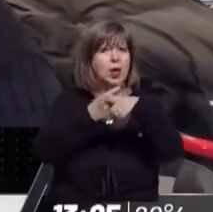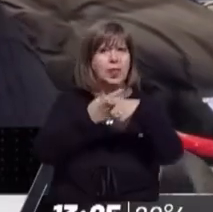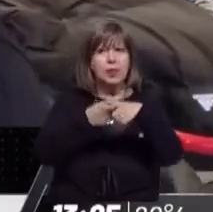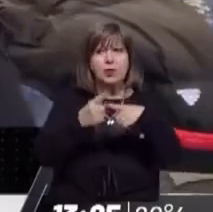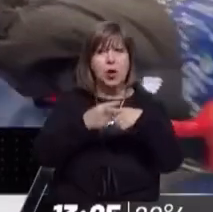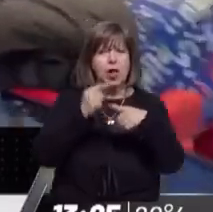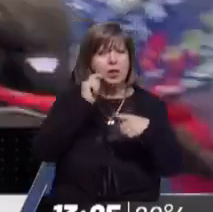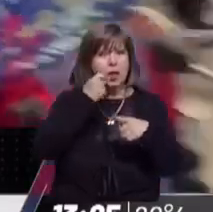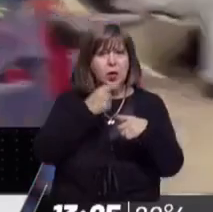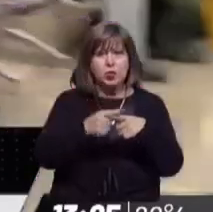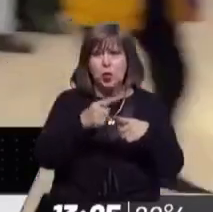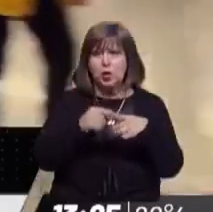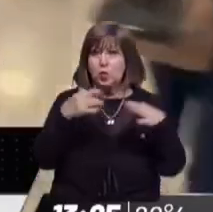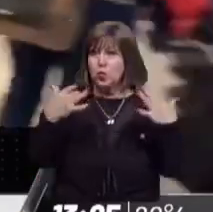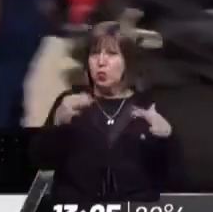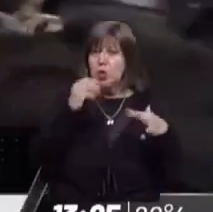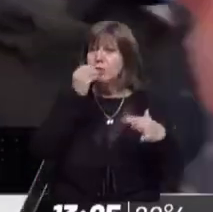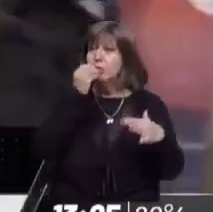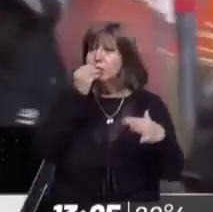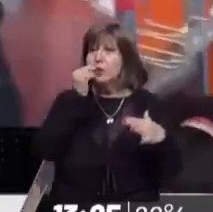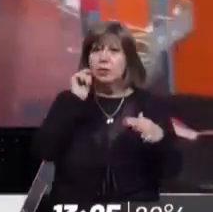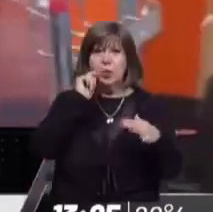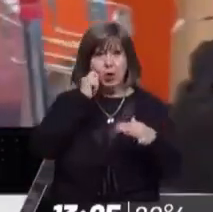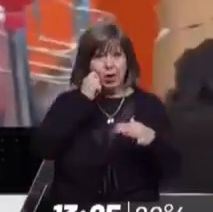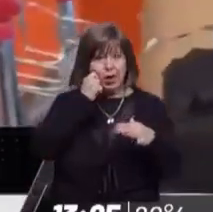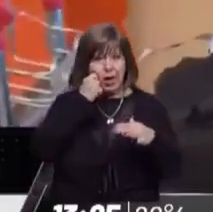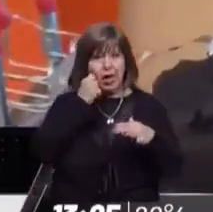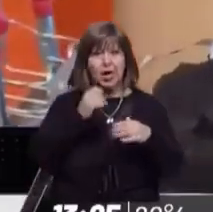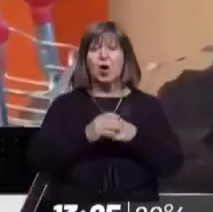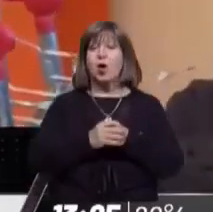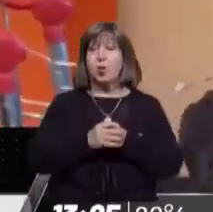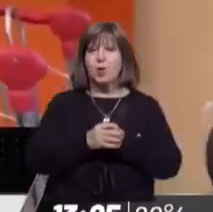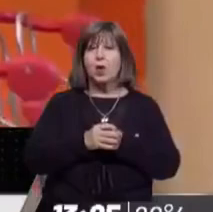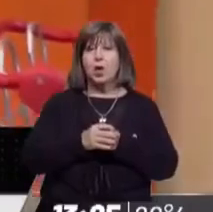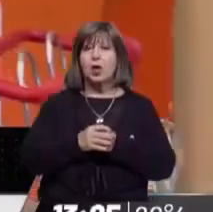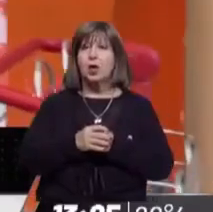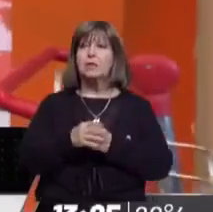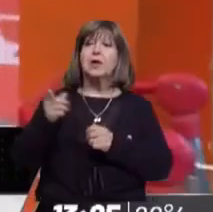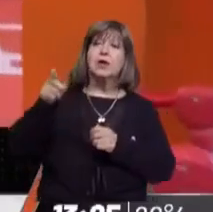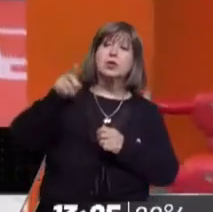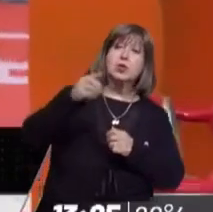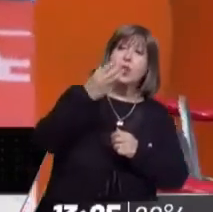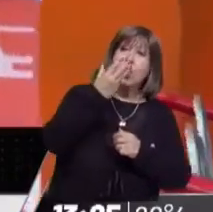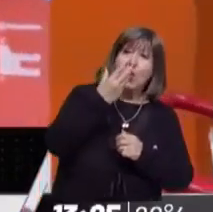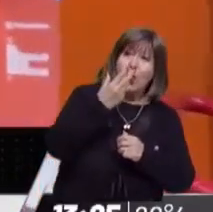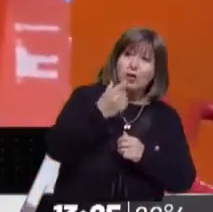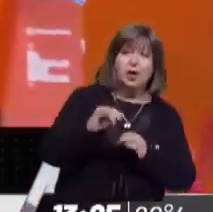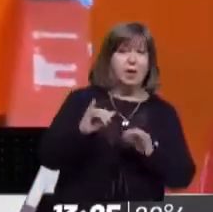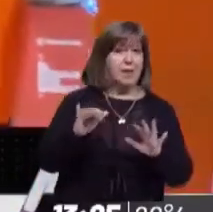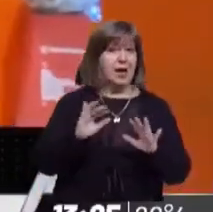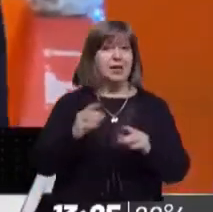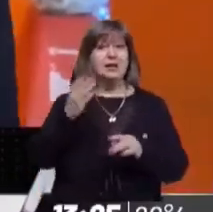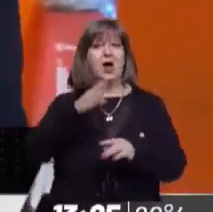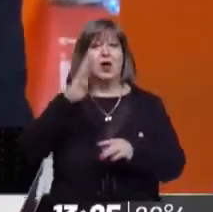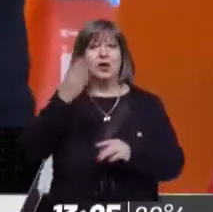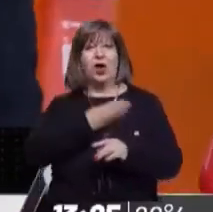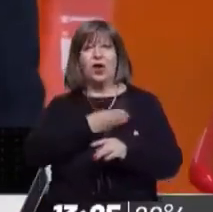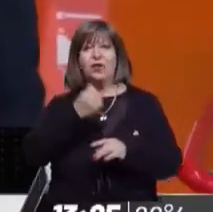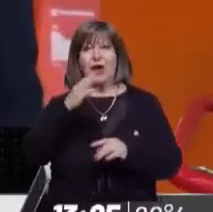bueno. Claro, va a decir, no te dejan hablar con la boca llena, pero el periodista pregunta, ¿le gustó el chocolate? Vení, Fabián